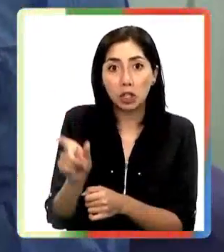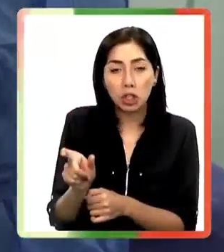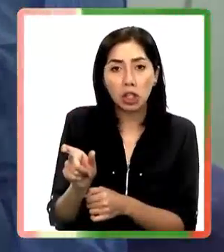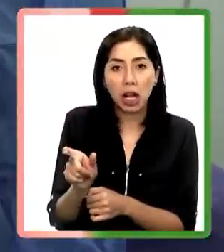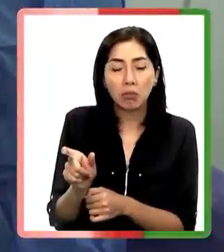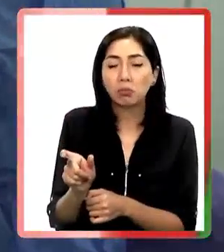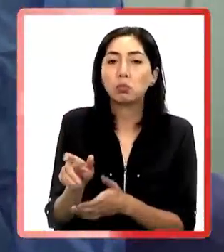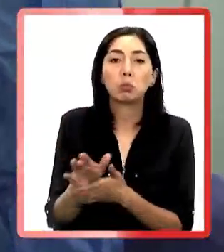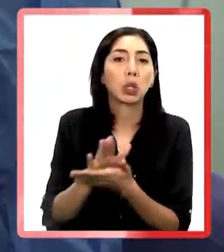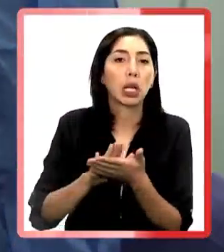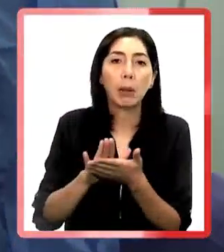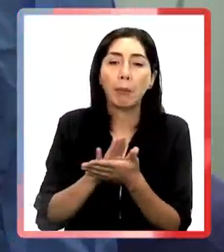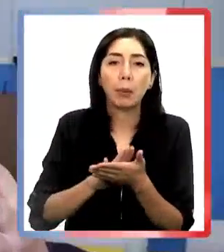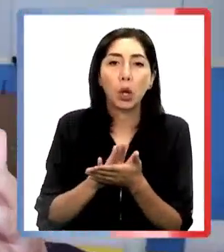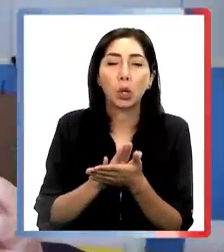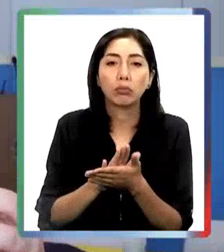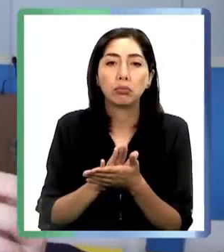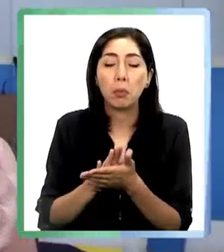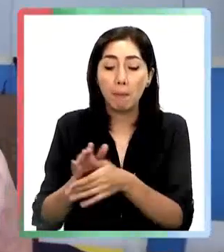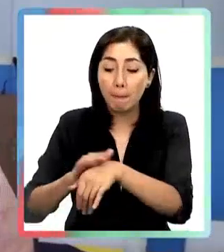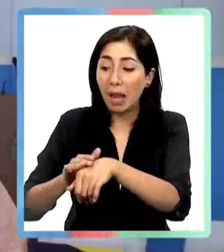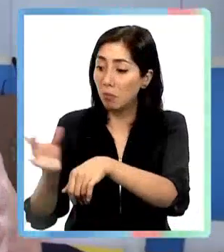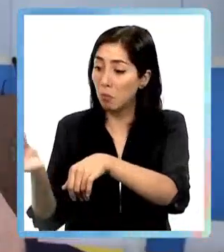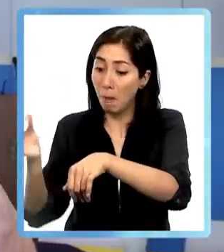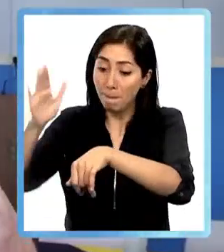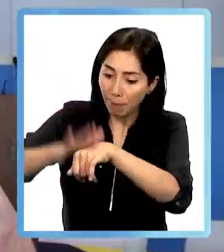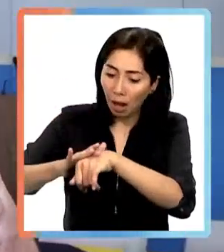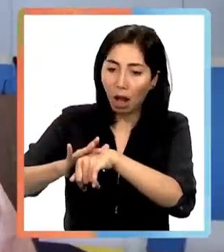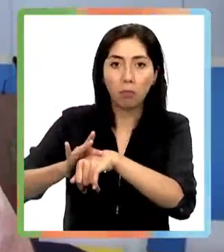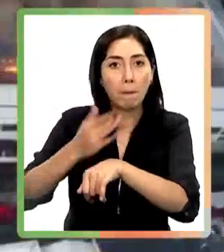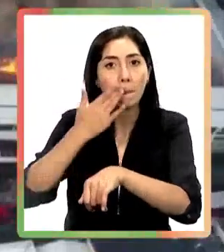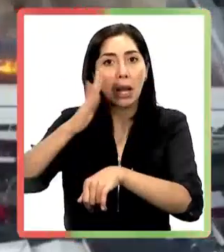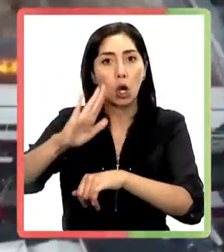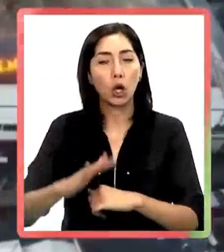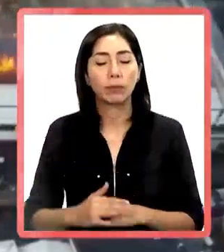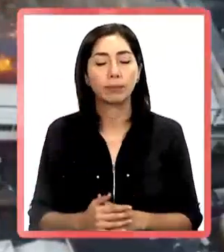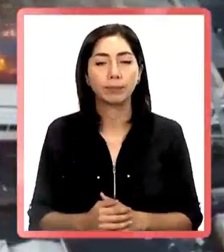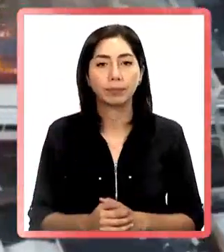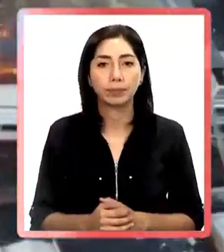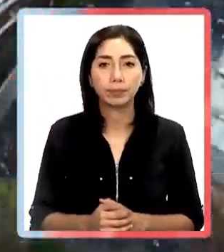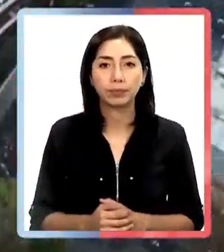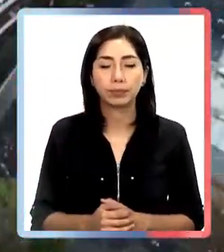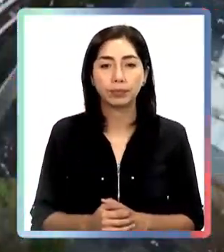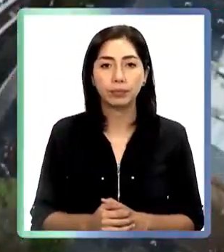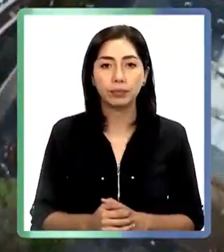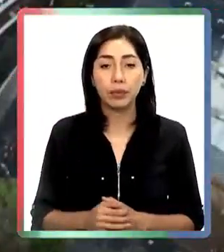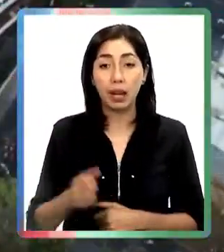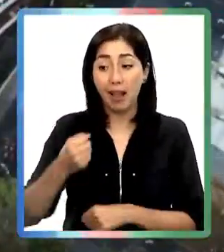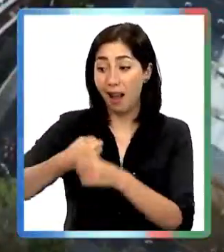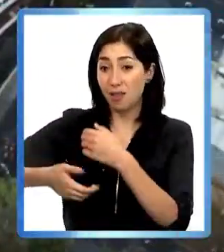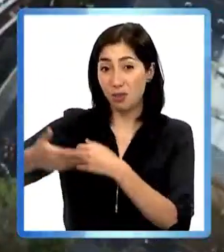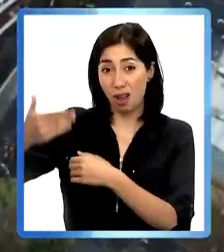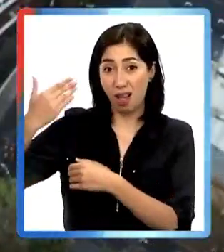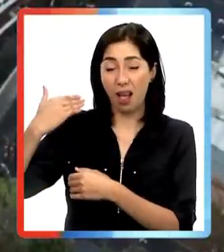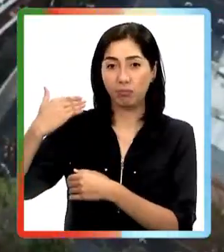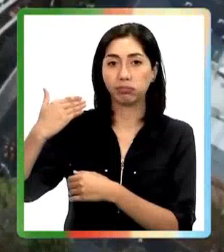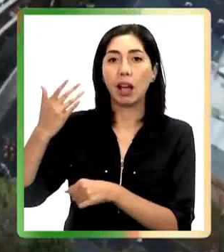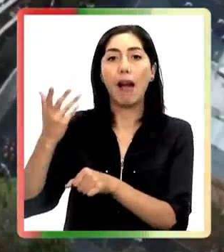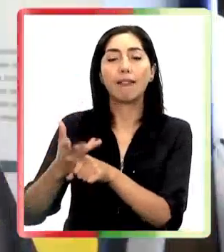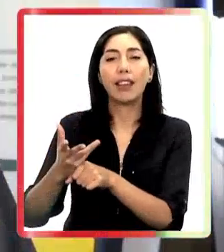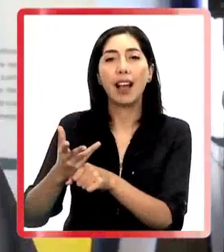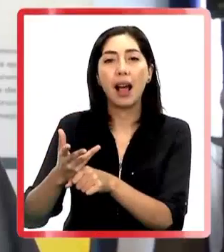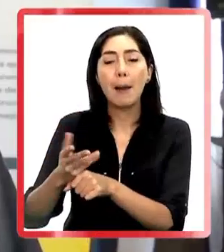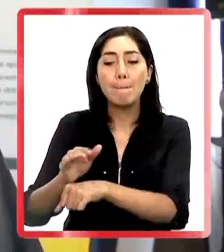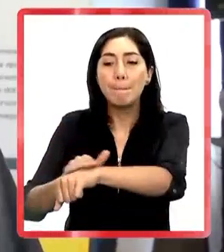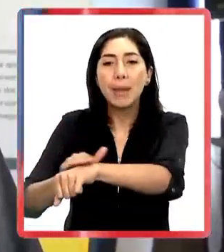hiciera después, por ejemplo un injerto definitivo, pegara mejor todavía. En Santiago hace unos años atrás se quemó el banco de